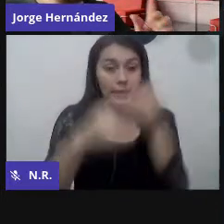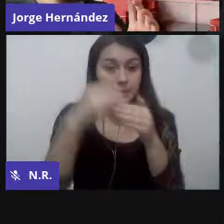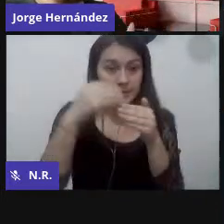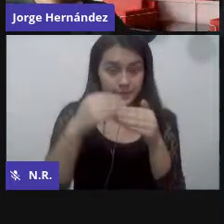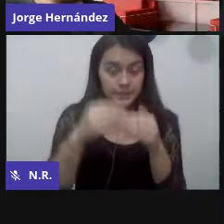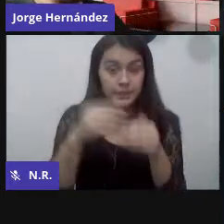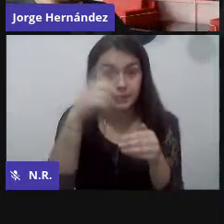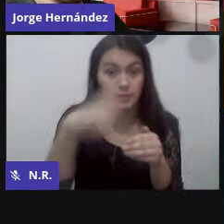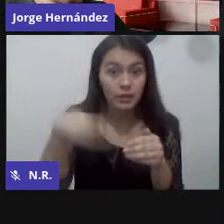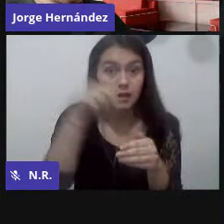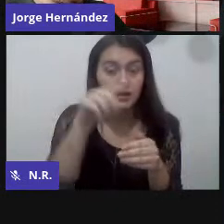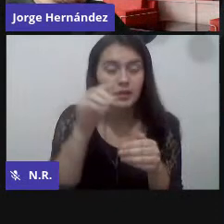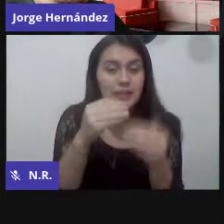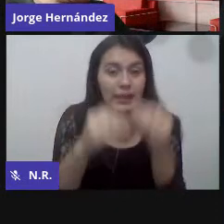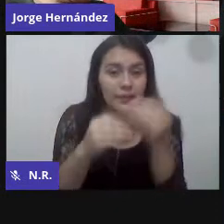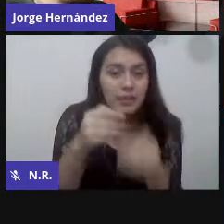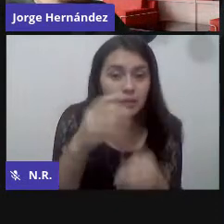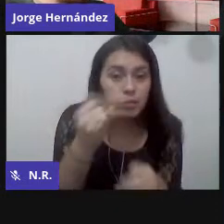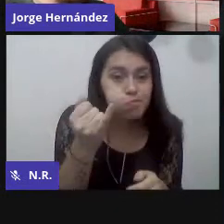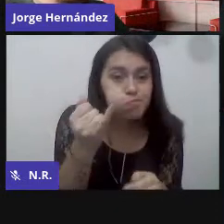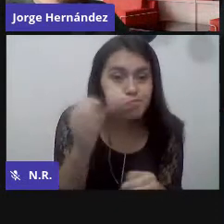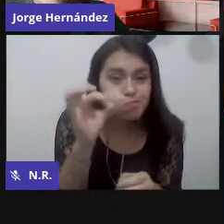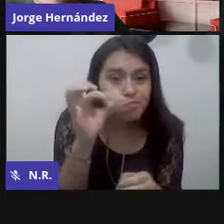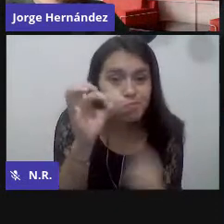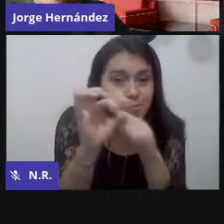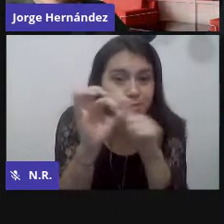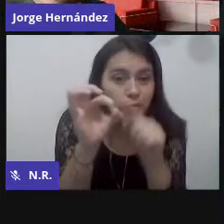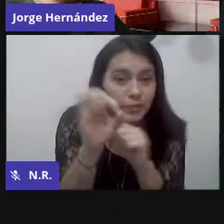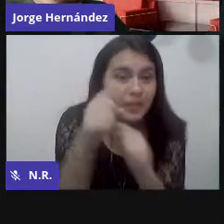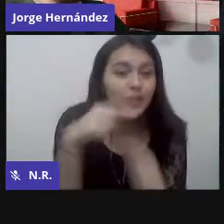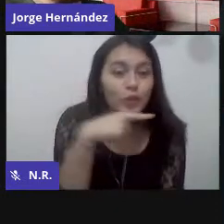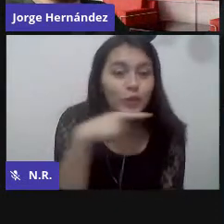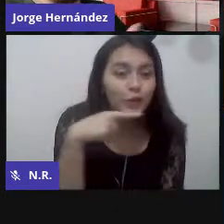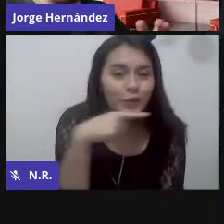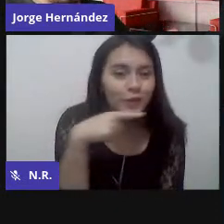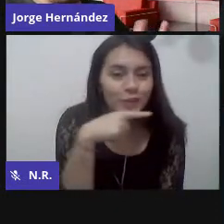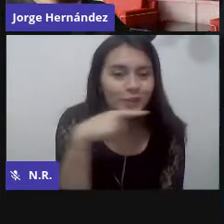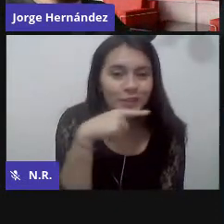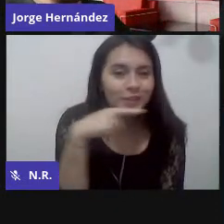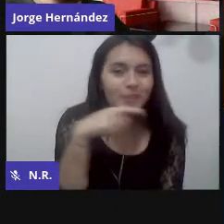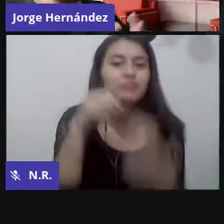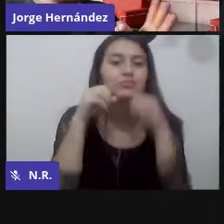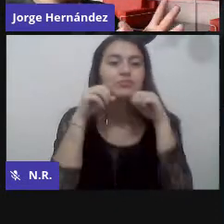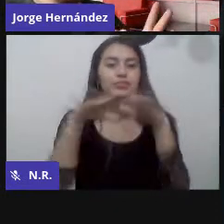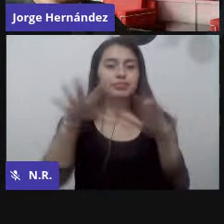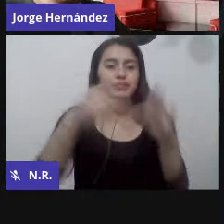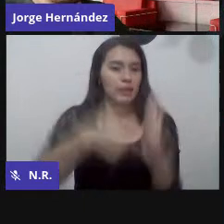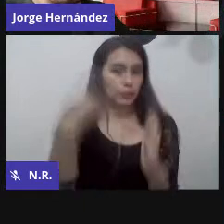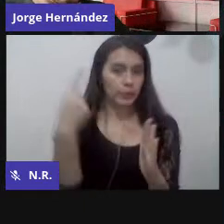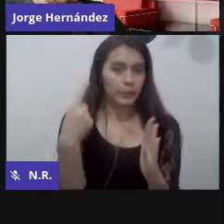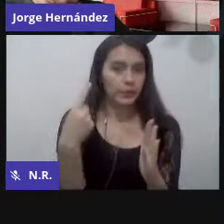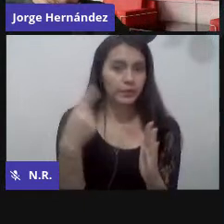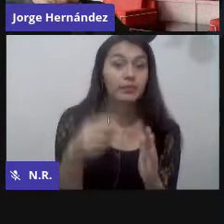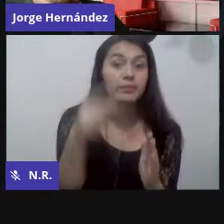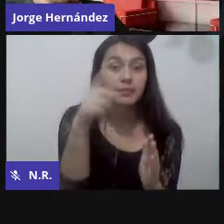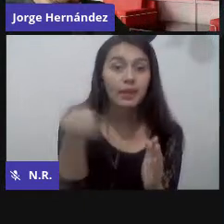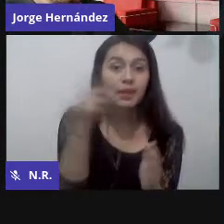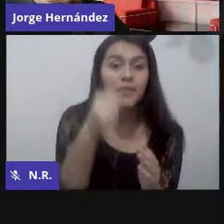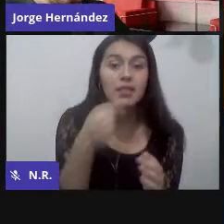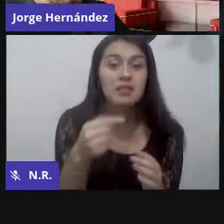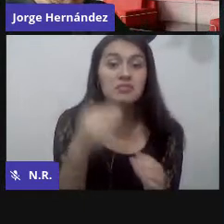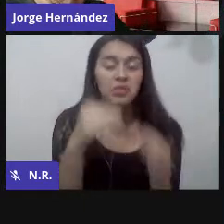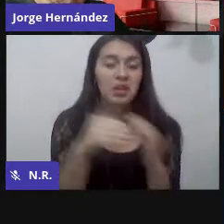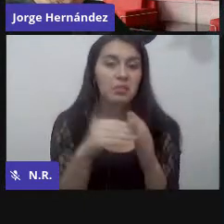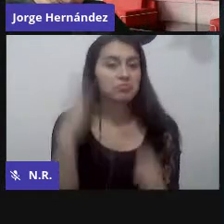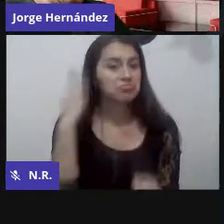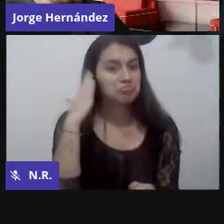tienen que hacer es darle clic a ese botón de en directo, y es lo que les va a pedir, en este caso como pueden ver desde un iPhone,